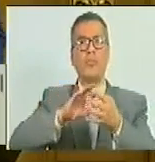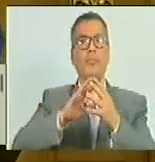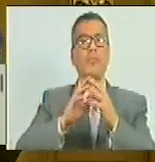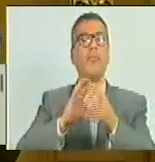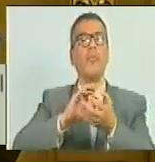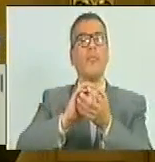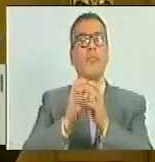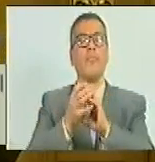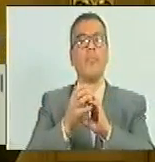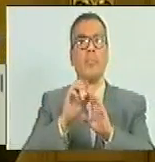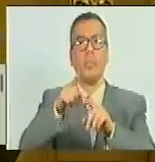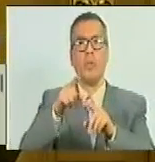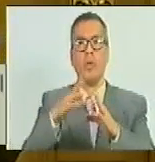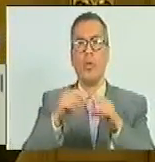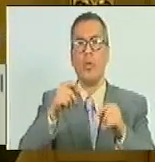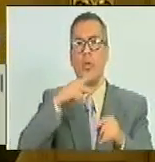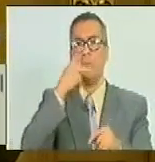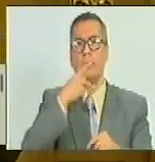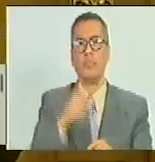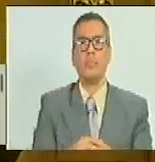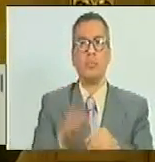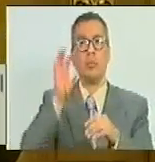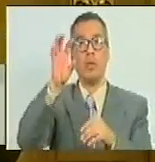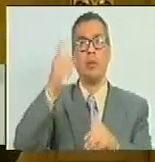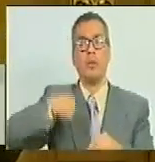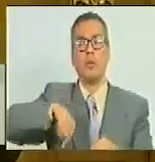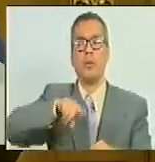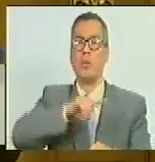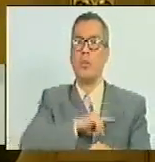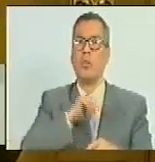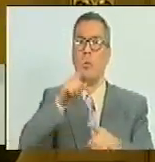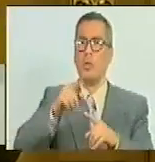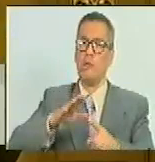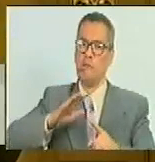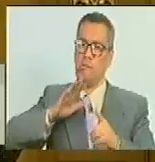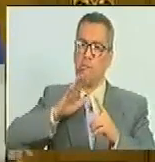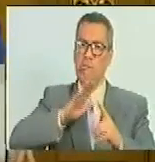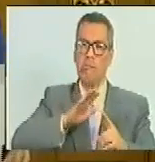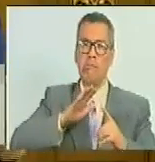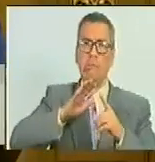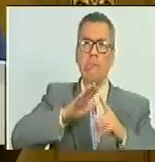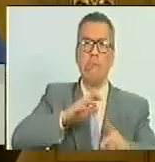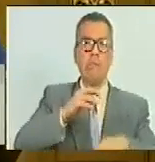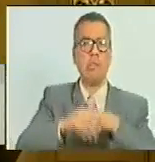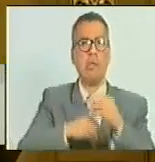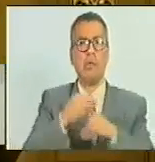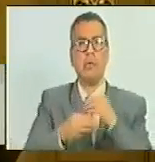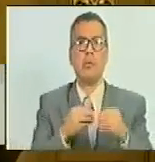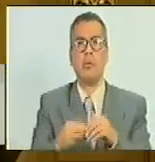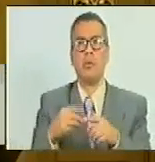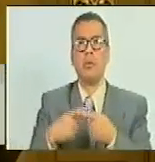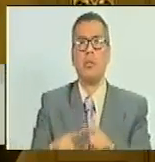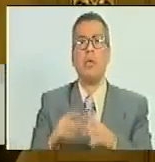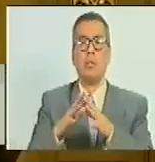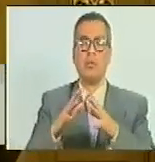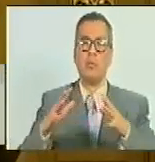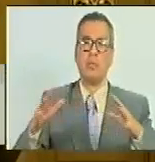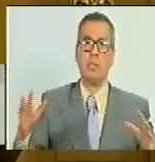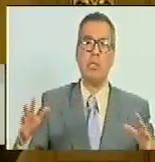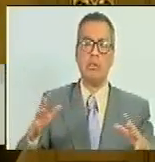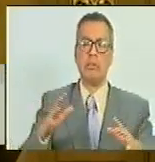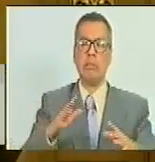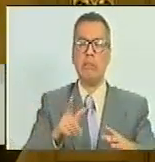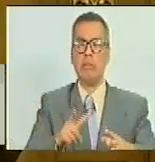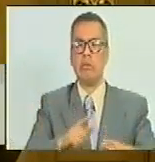principios. Nuestra patria, en medio del asedio de las medidas coercitivas y unilaterales más